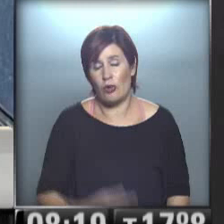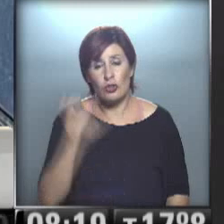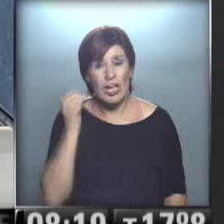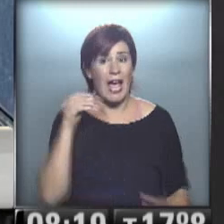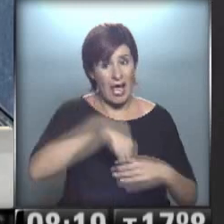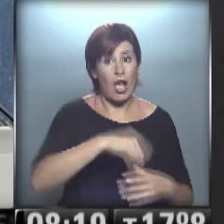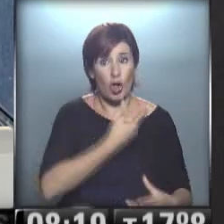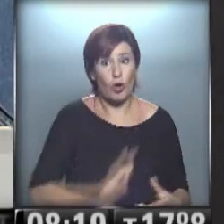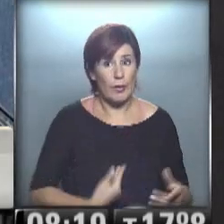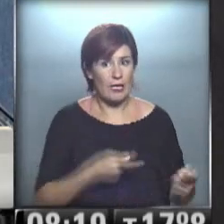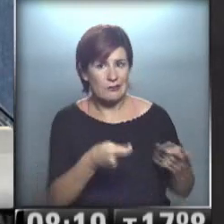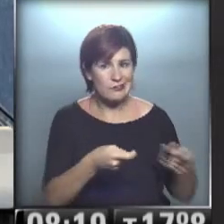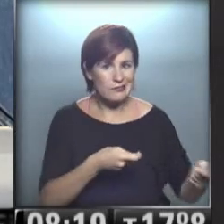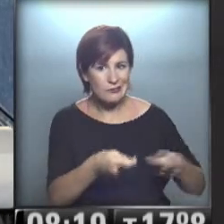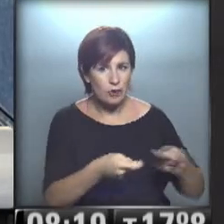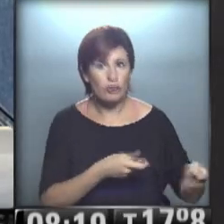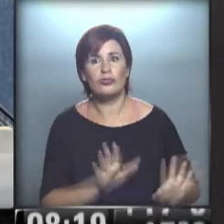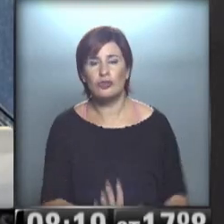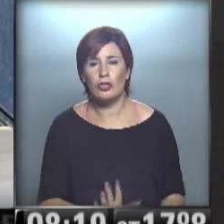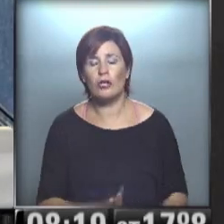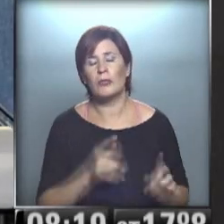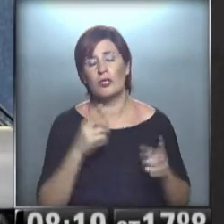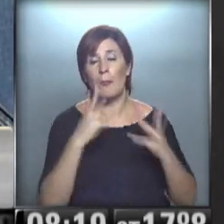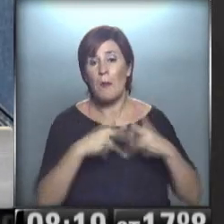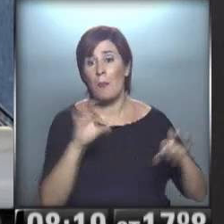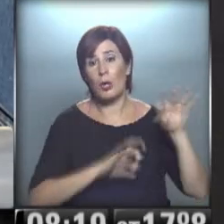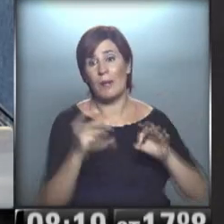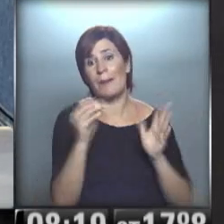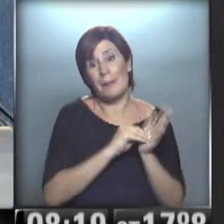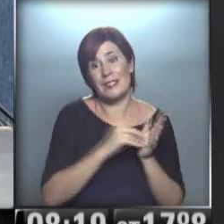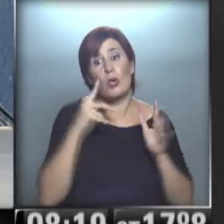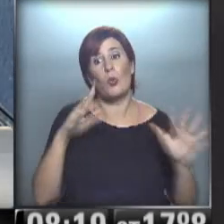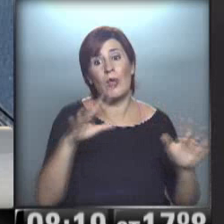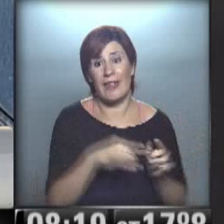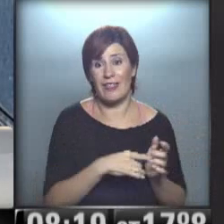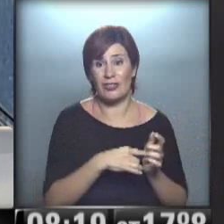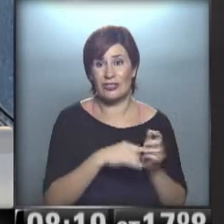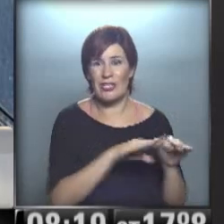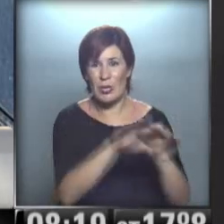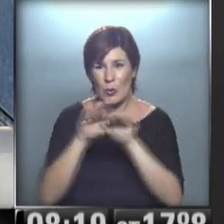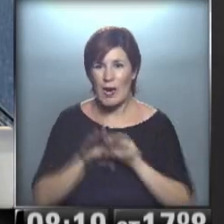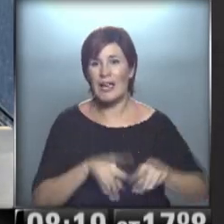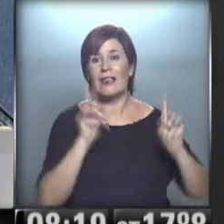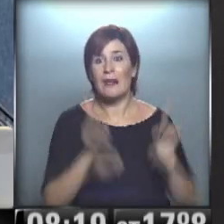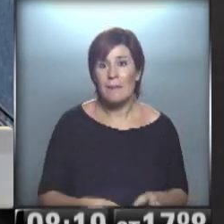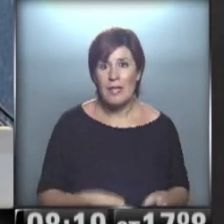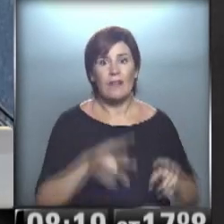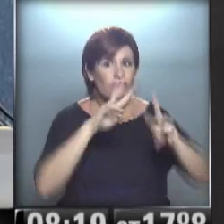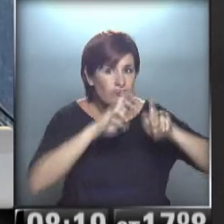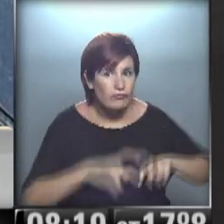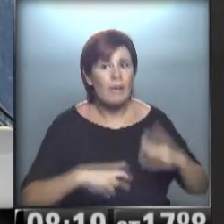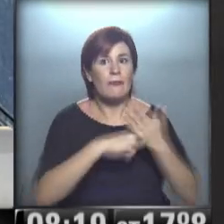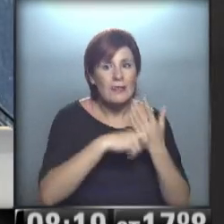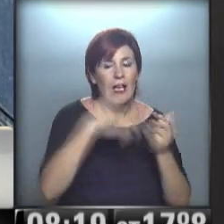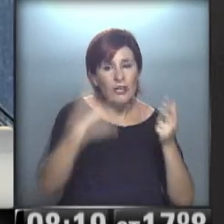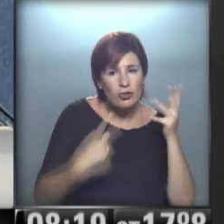Estado. Y por eso nosotros no solamente articulamos el programa Precios Cuidados, sino también un sistema de fiscalización adecuada de las cadenas de